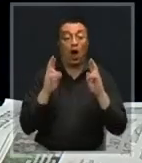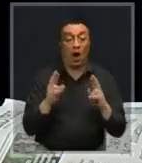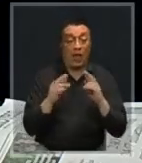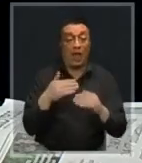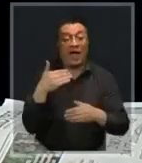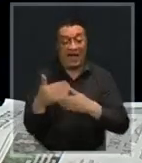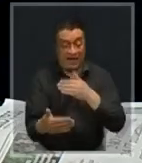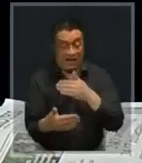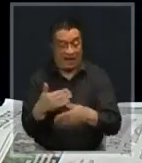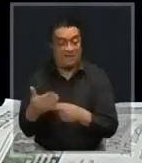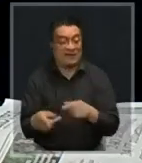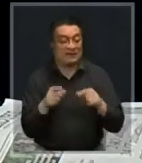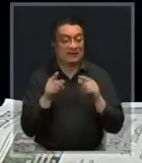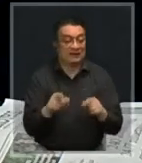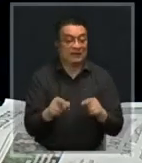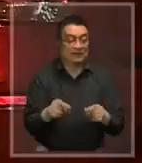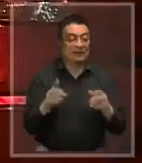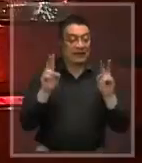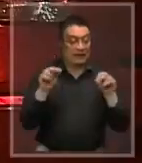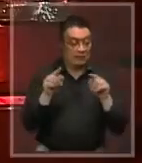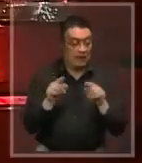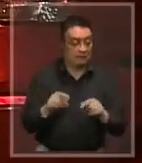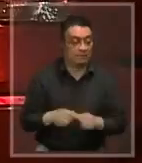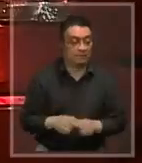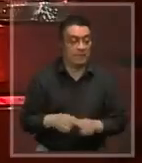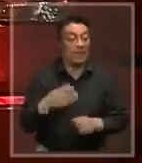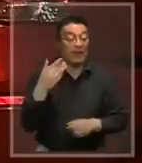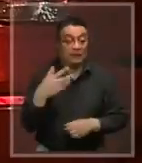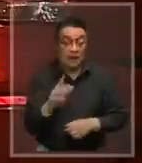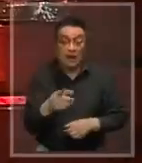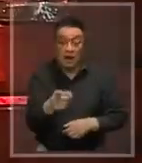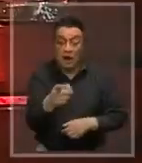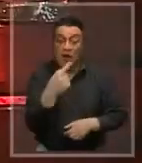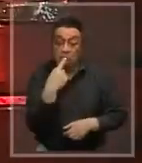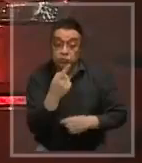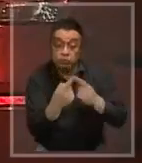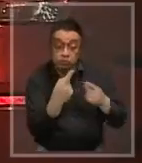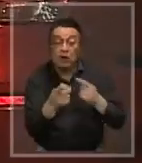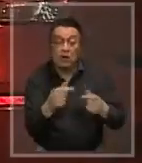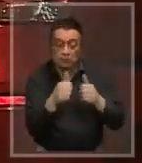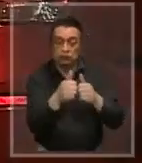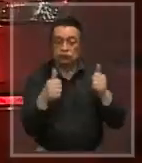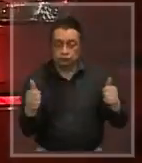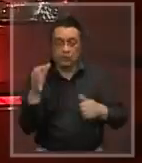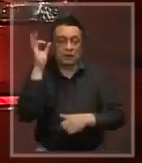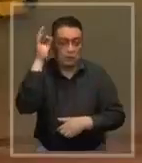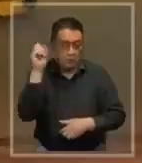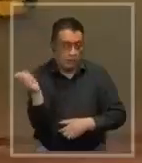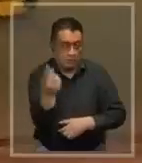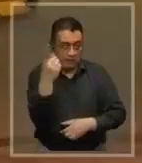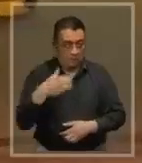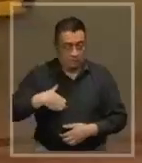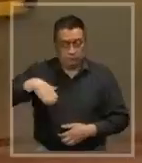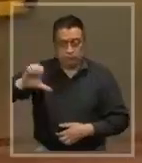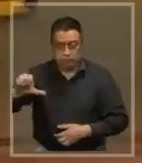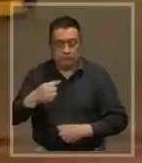avanzar en esa dirección. Previo a la citación de esta entidad, las autoridades se reunirán primero con la PDI,